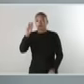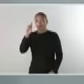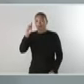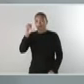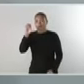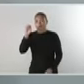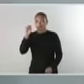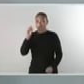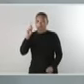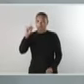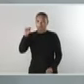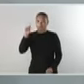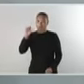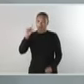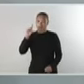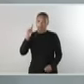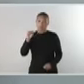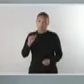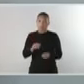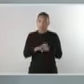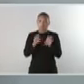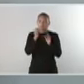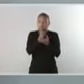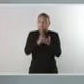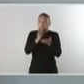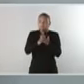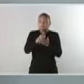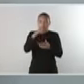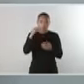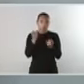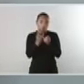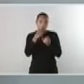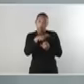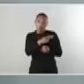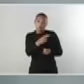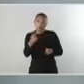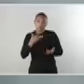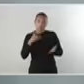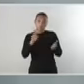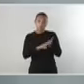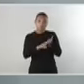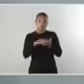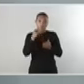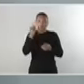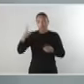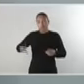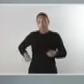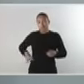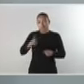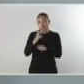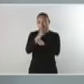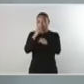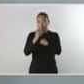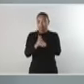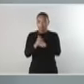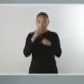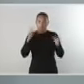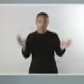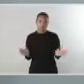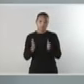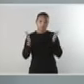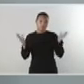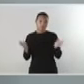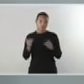las fórmulas de Encuentro Social ciudadanos como ustedes con valores que los quieren gobernar y los invitan a promover